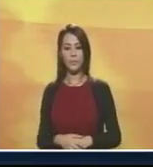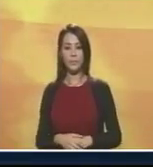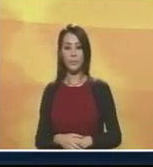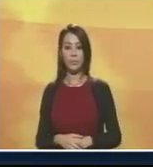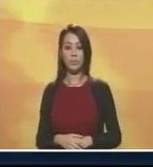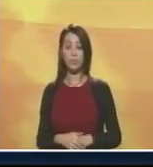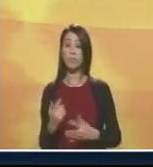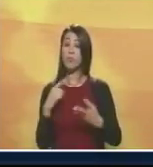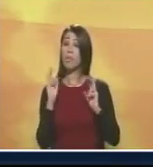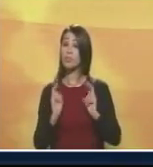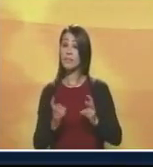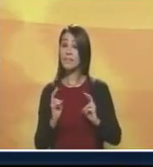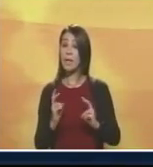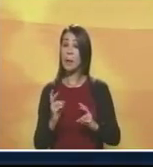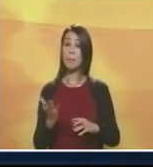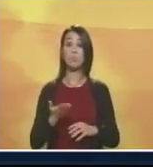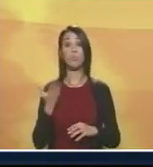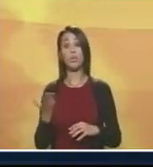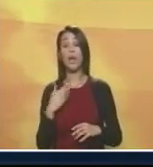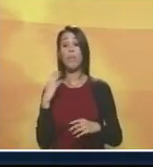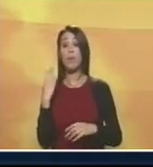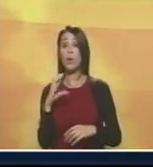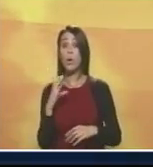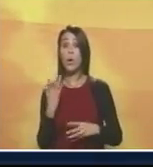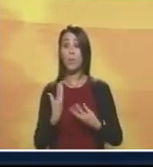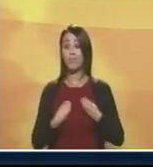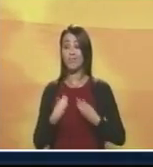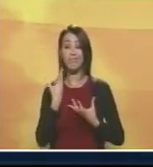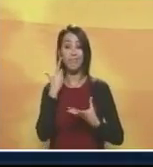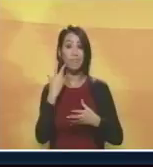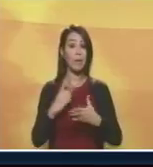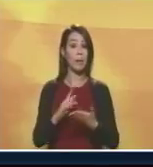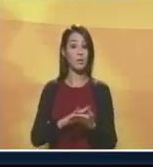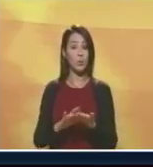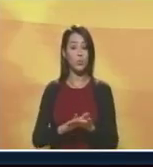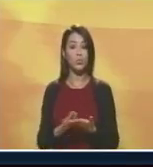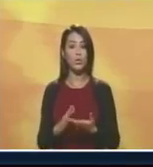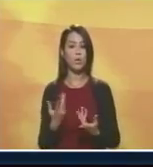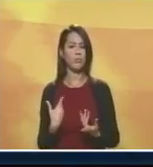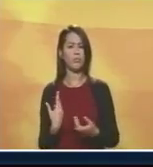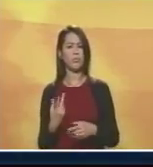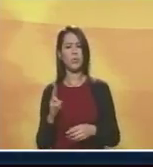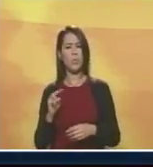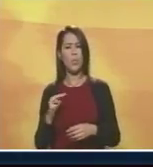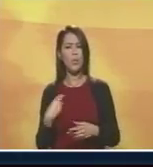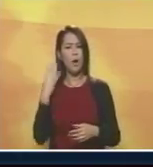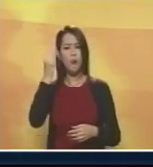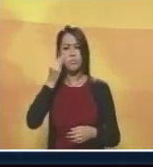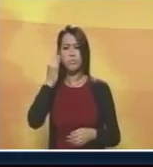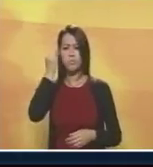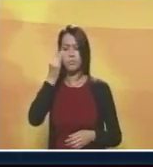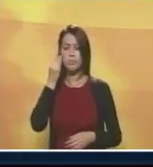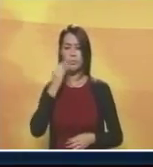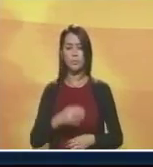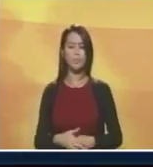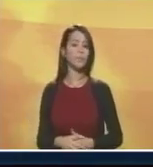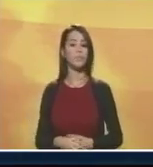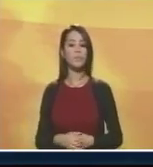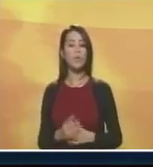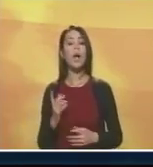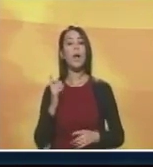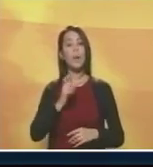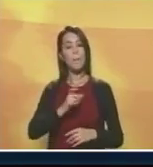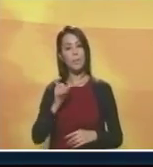Colombia, en los cuales nos estamos ocupando para pensar en una intervención militar en Venezuela. Jamás lo hemos pensado. Cada vez que van los